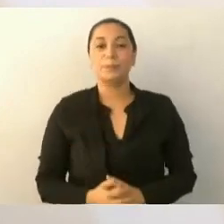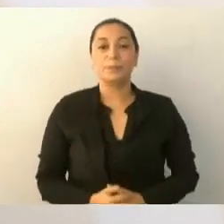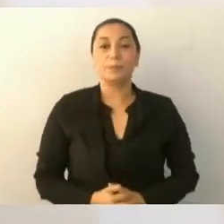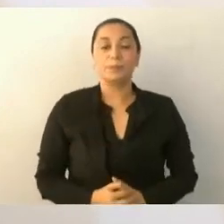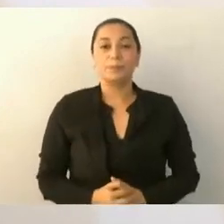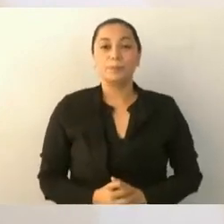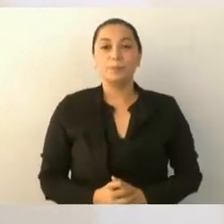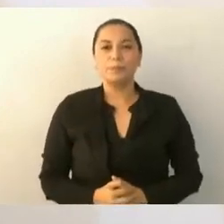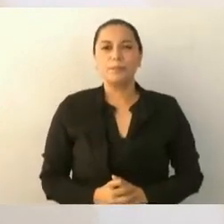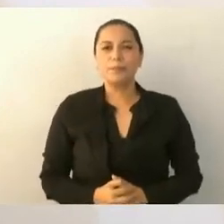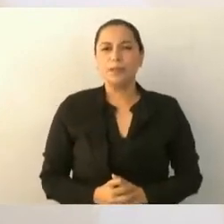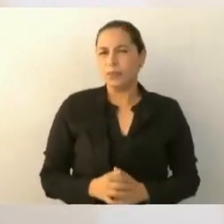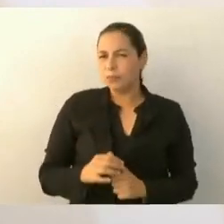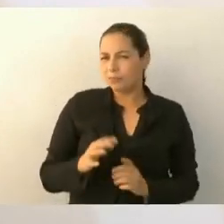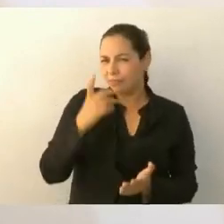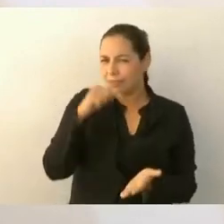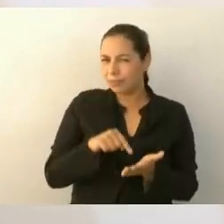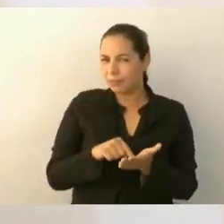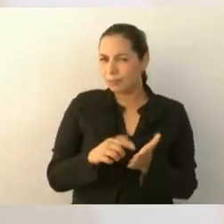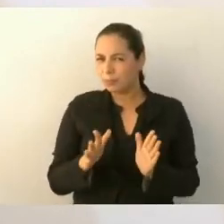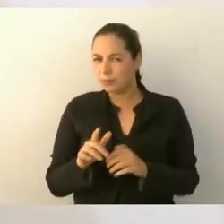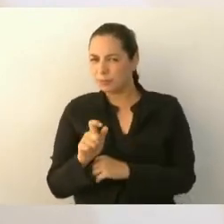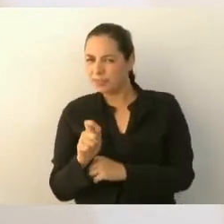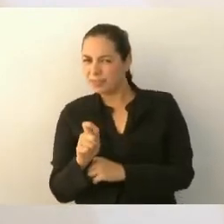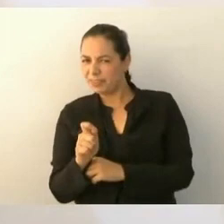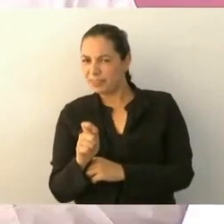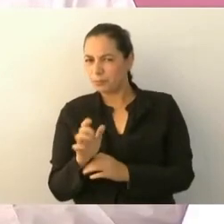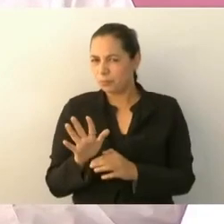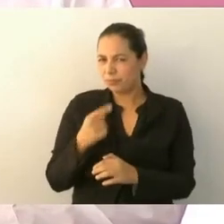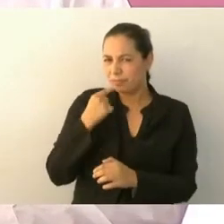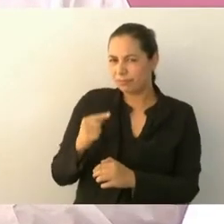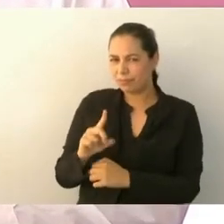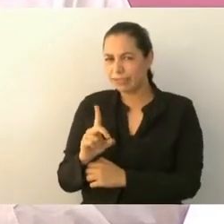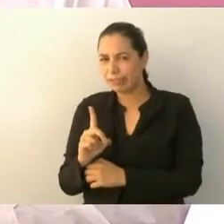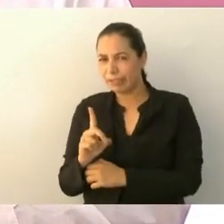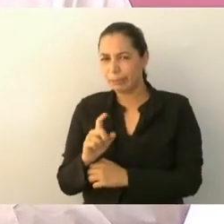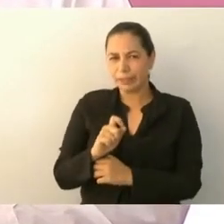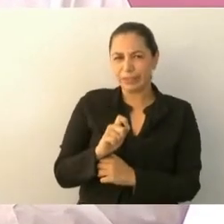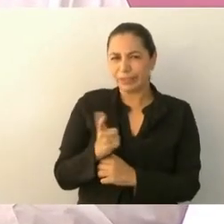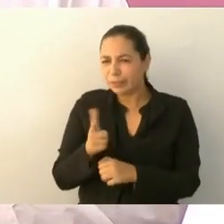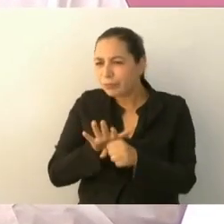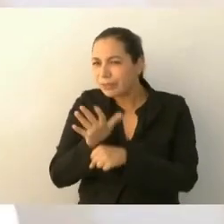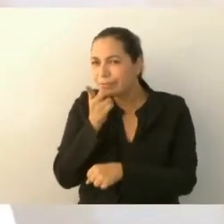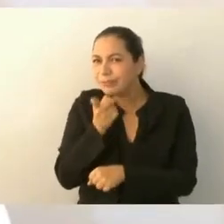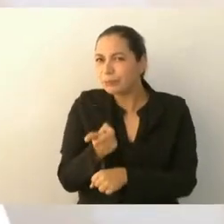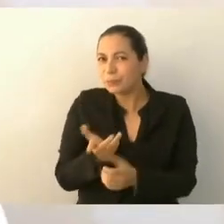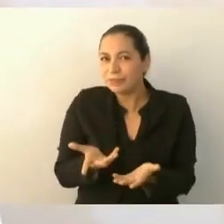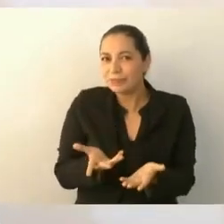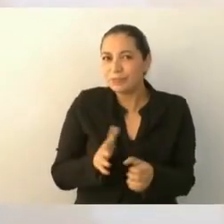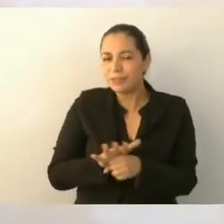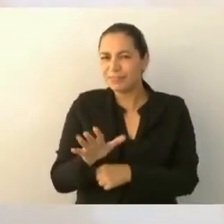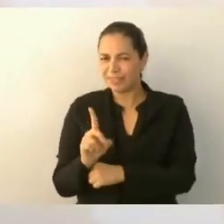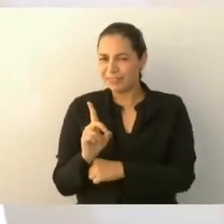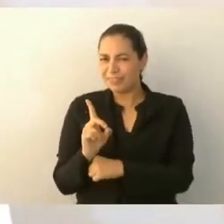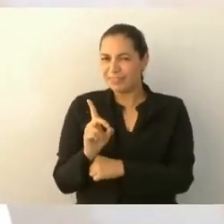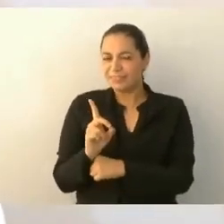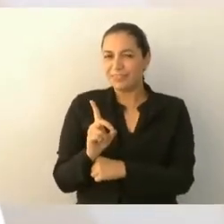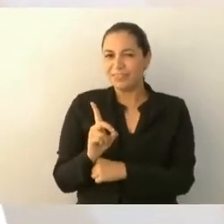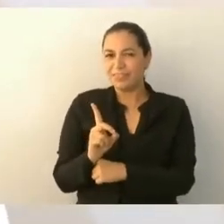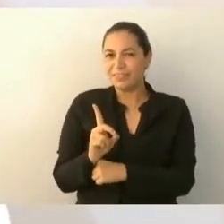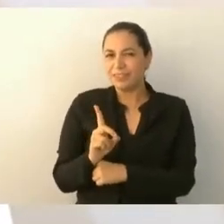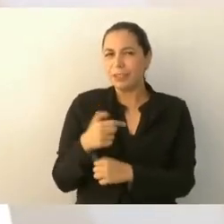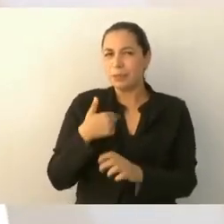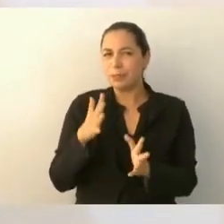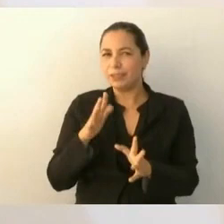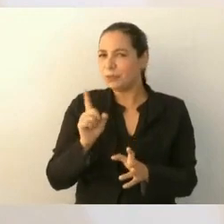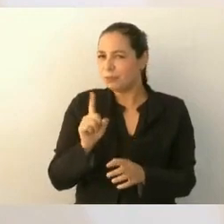Yo creo que 20, no, menos, dije 30, ¿o qué dije? Dije 30, sí, como